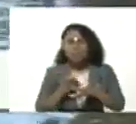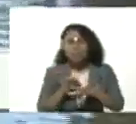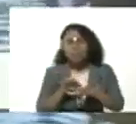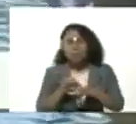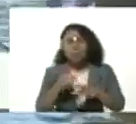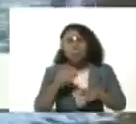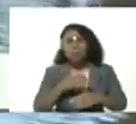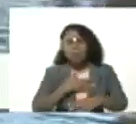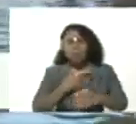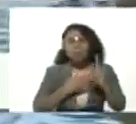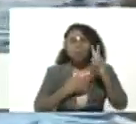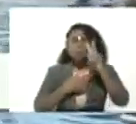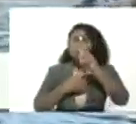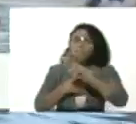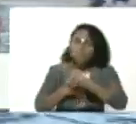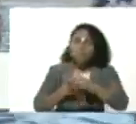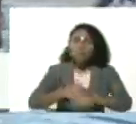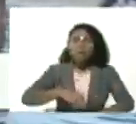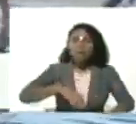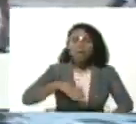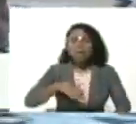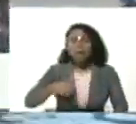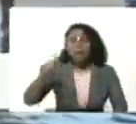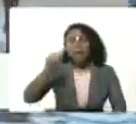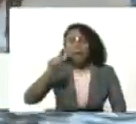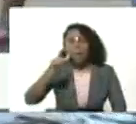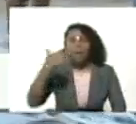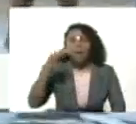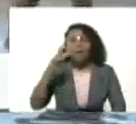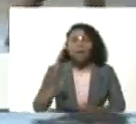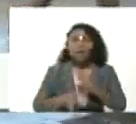puede apreciar, a las aguas todavía se mantiene en un nivel de